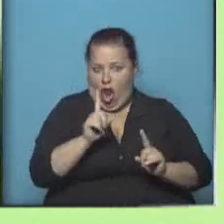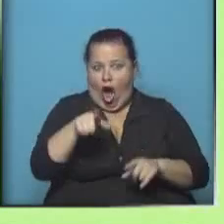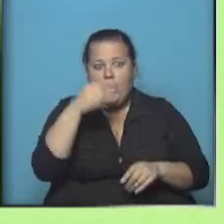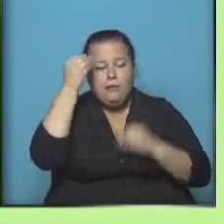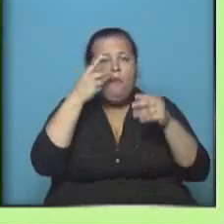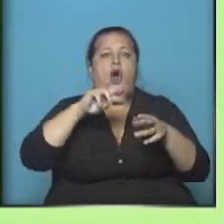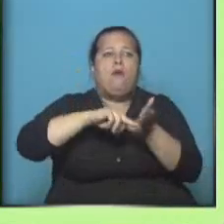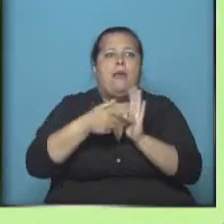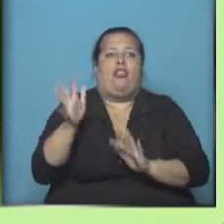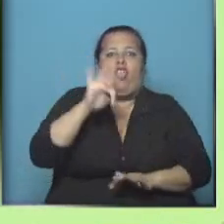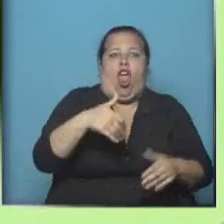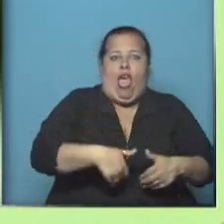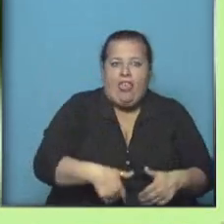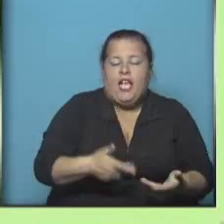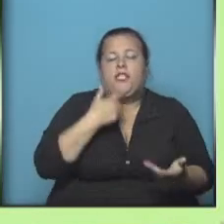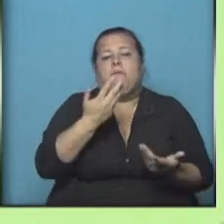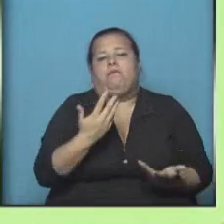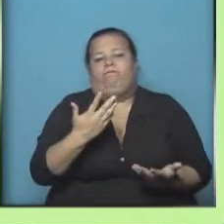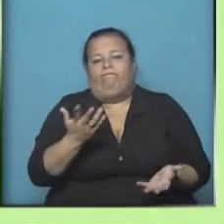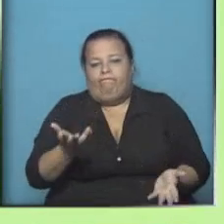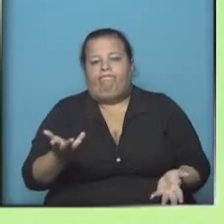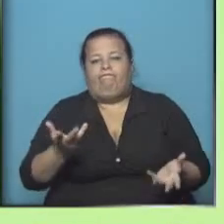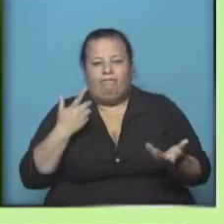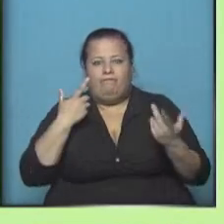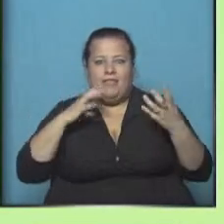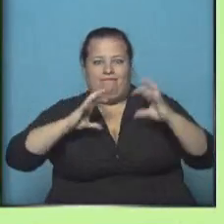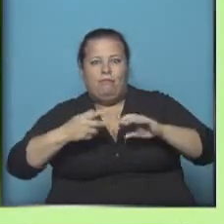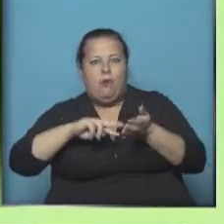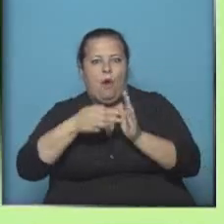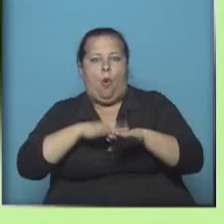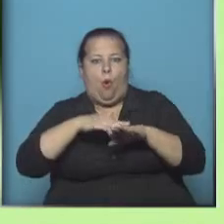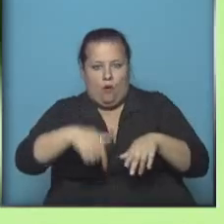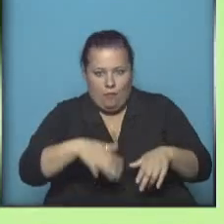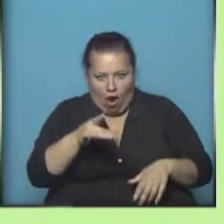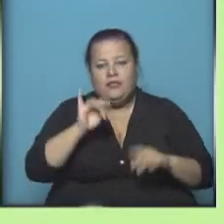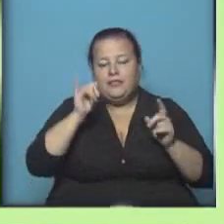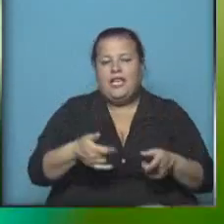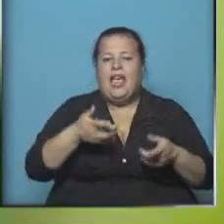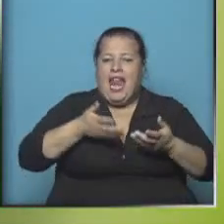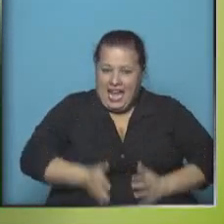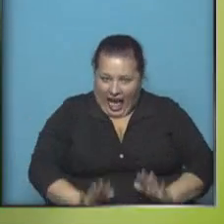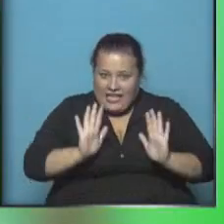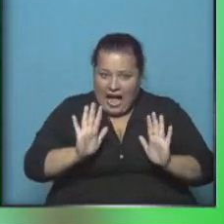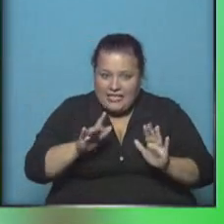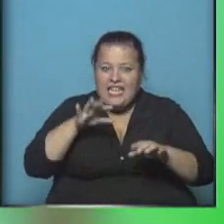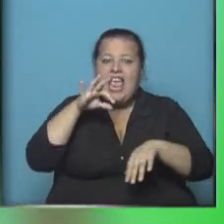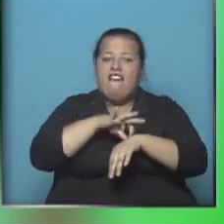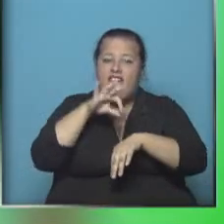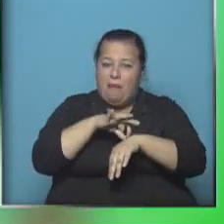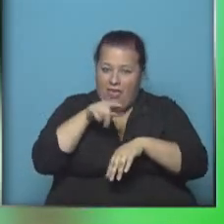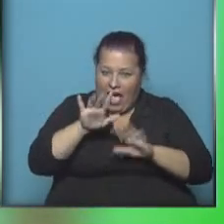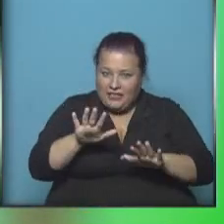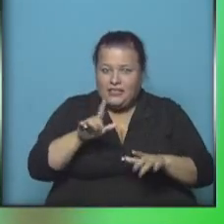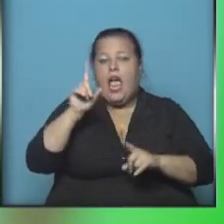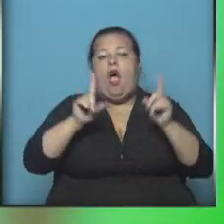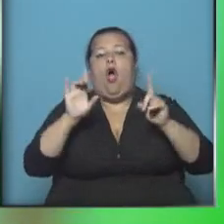ver con las actividades diarias que pueden verse distorsionadas por este problema. Seguro. ¿Se nace de esta manera con esta situación